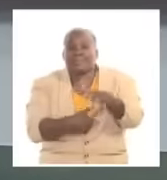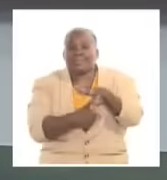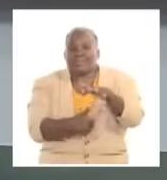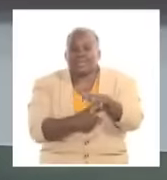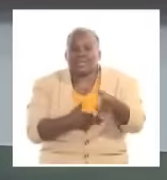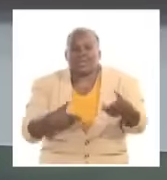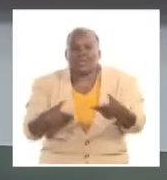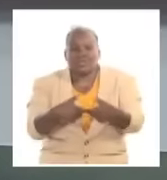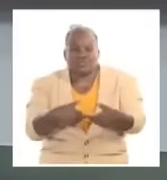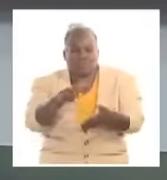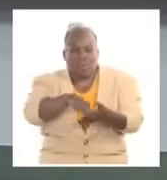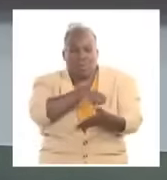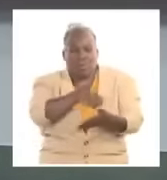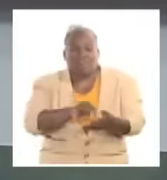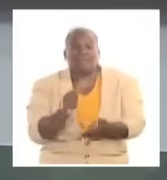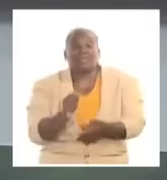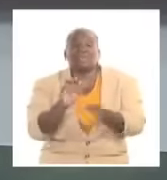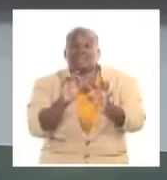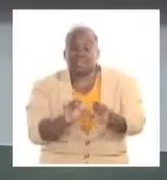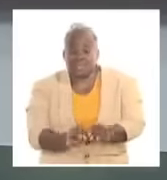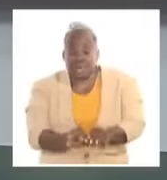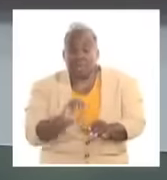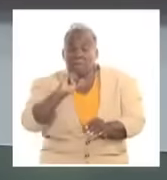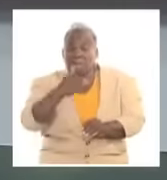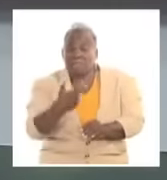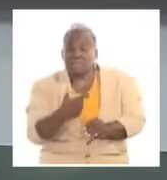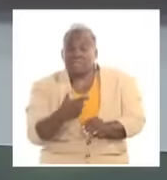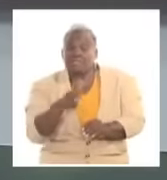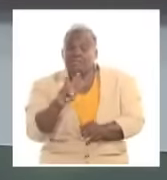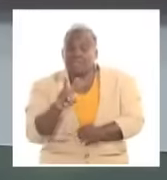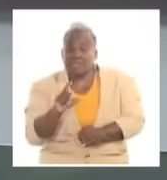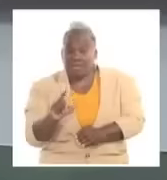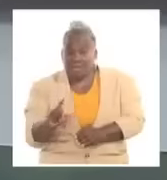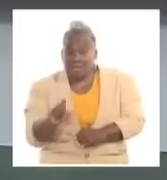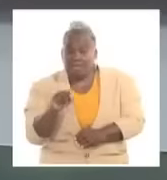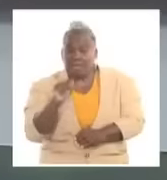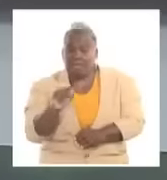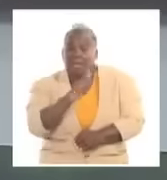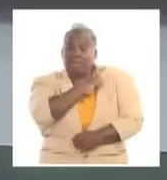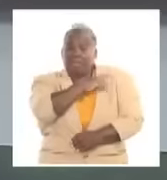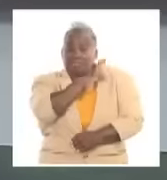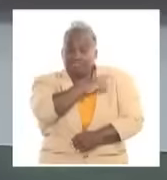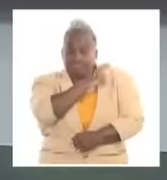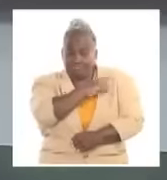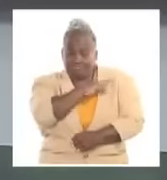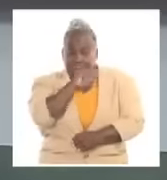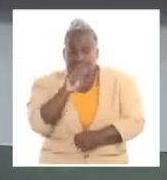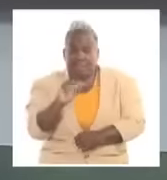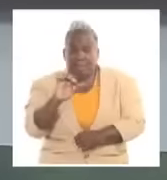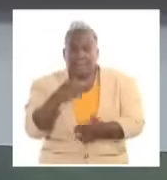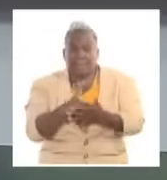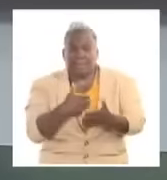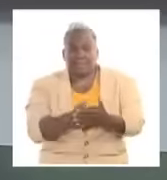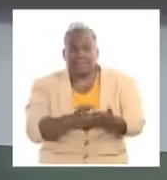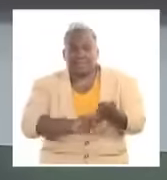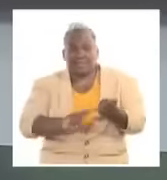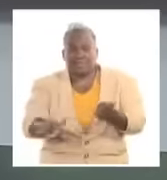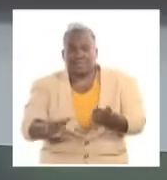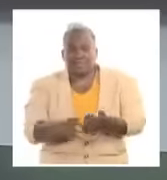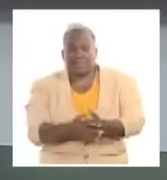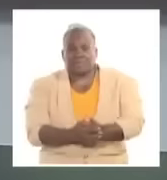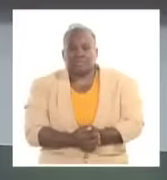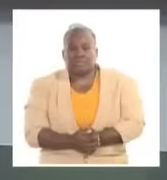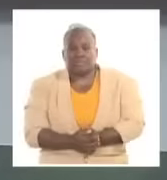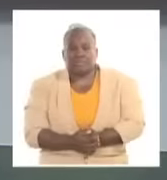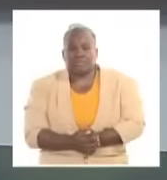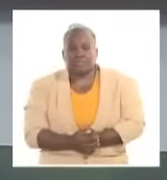y vicepresidente de la Asamblea Municipal en Santa Clara, así como director y director general de empresas provinciales.